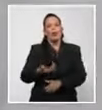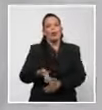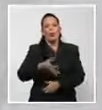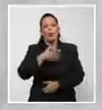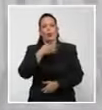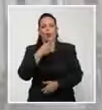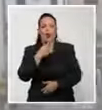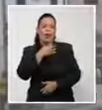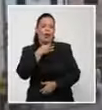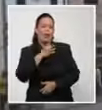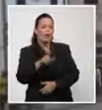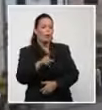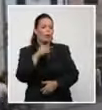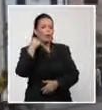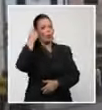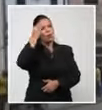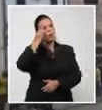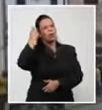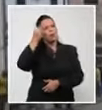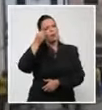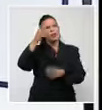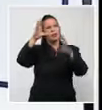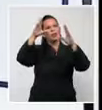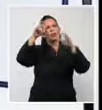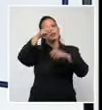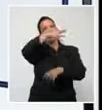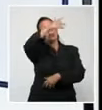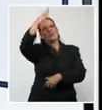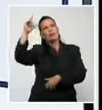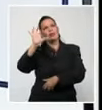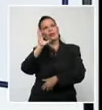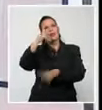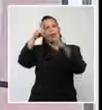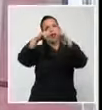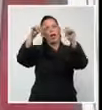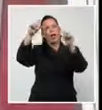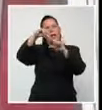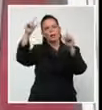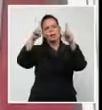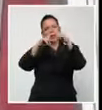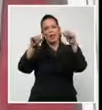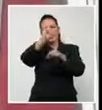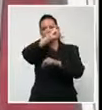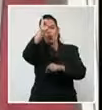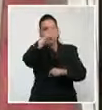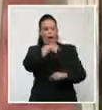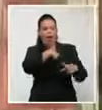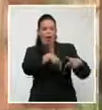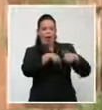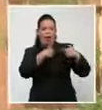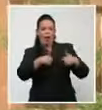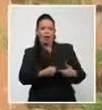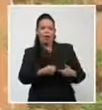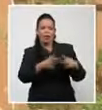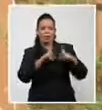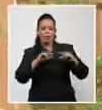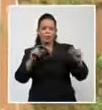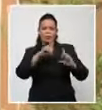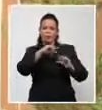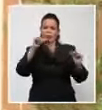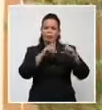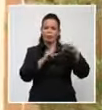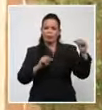estrella. Su casa natal es punto de partida para apreciar instantes de la existencia. La casa Quinta Simoni